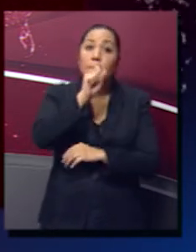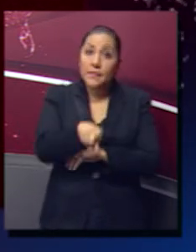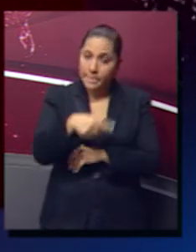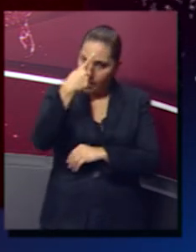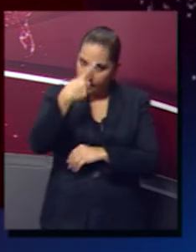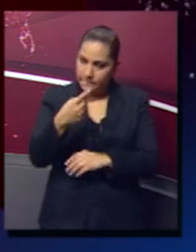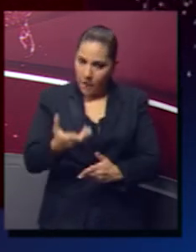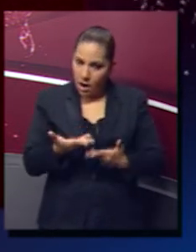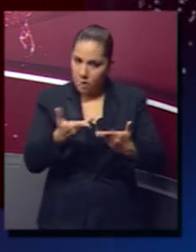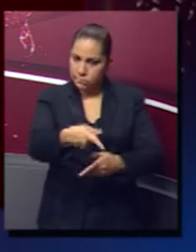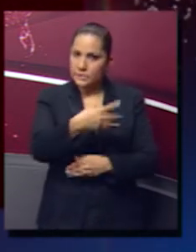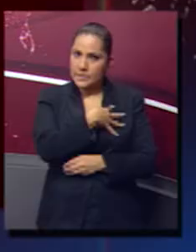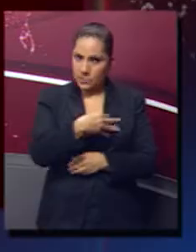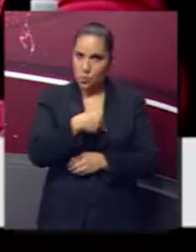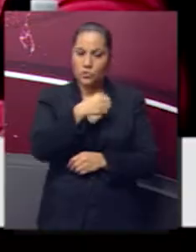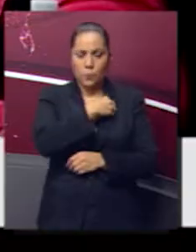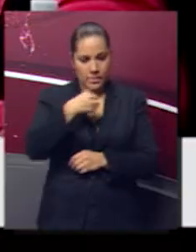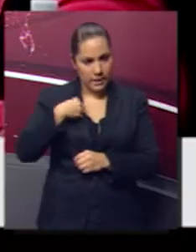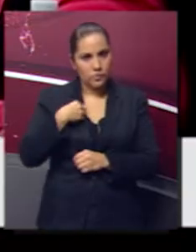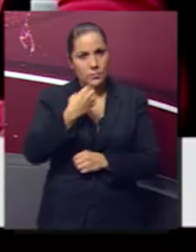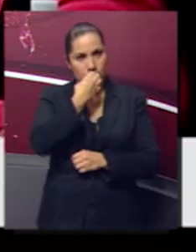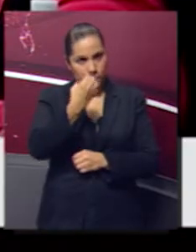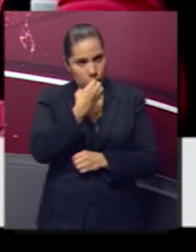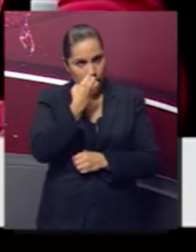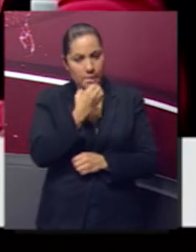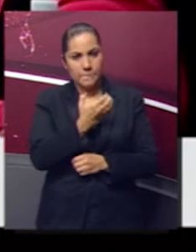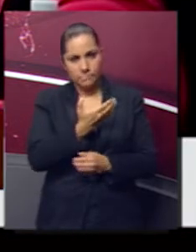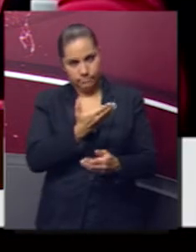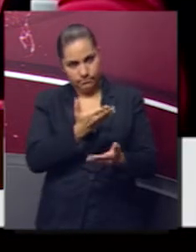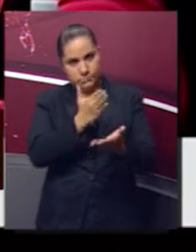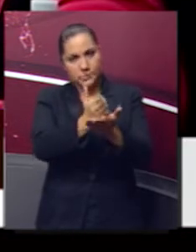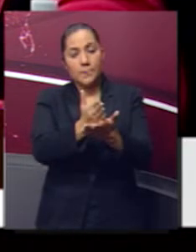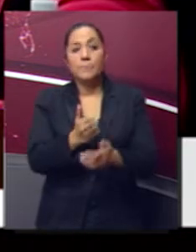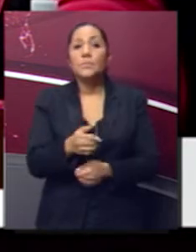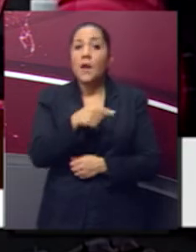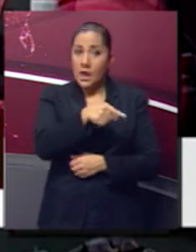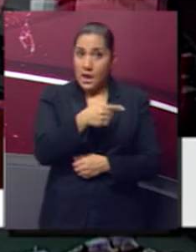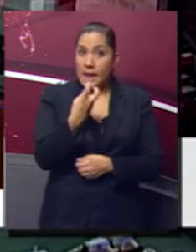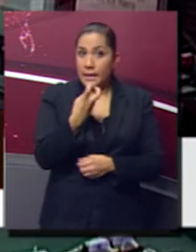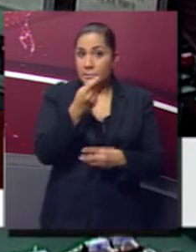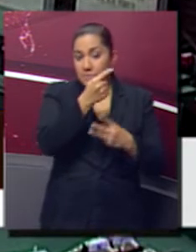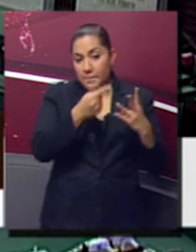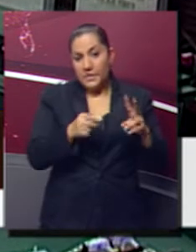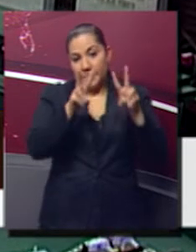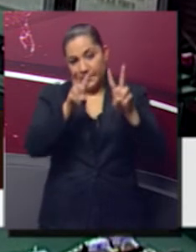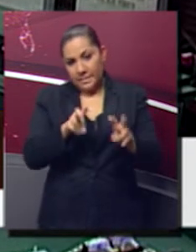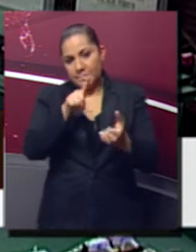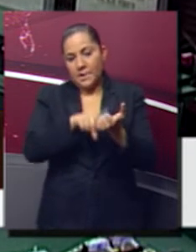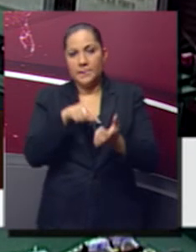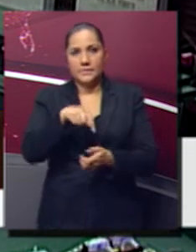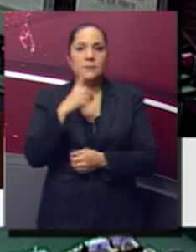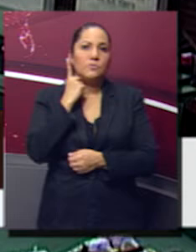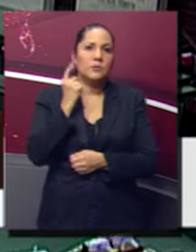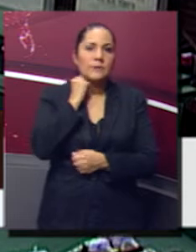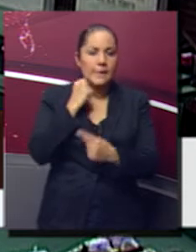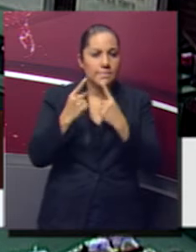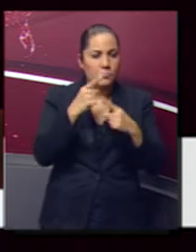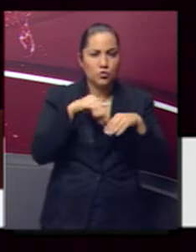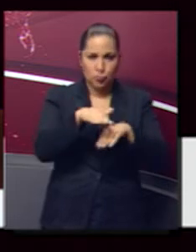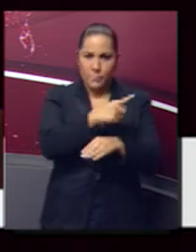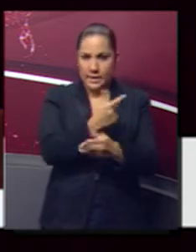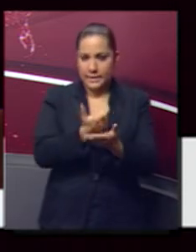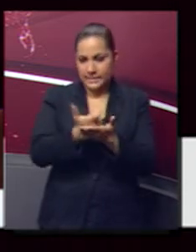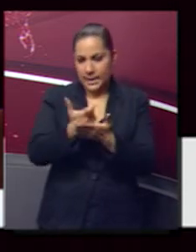la educación obligatoria para sus hijos. Así, se ha desarrollado el tema del salario mínimo en el Congreso de la Unión. A unos días de iniciar